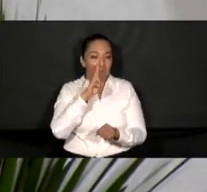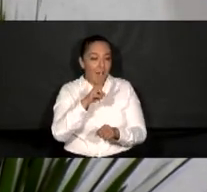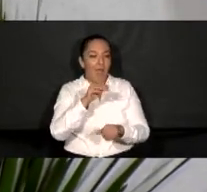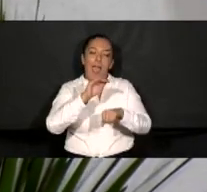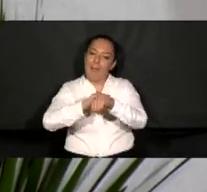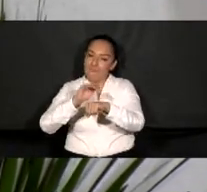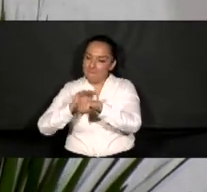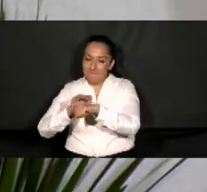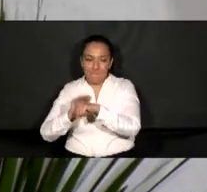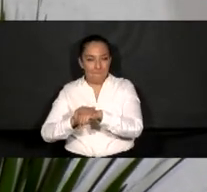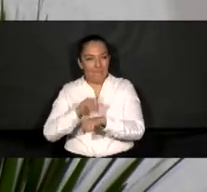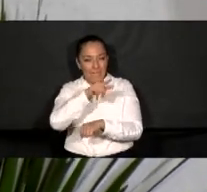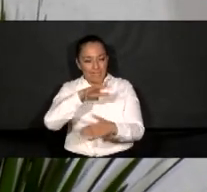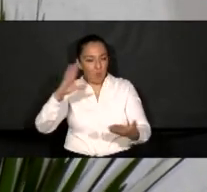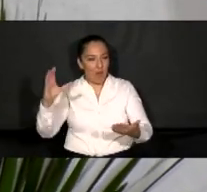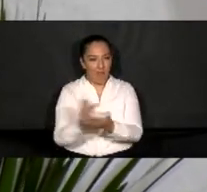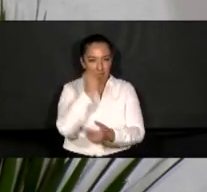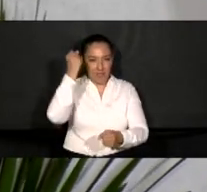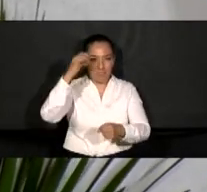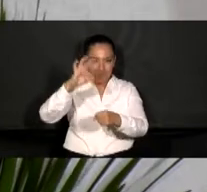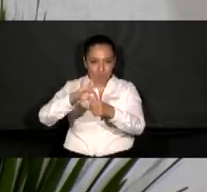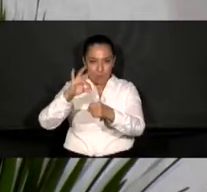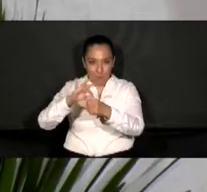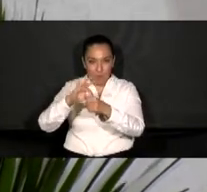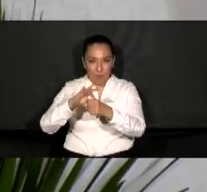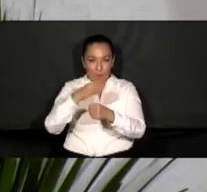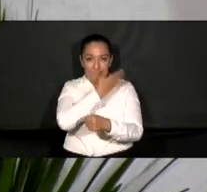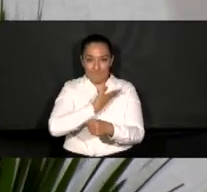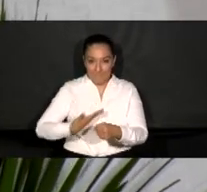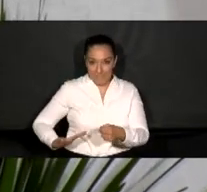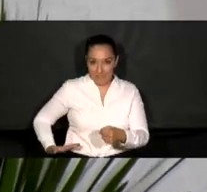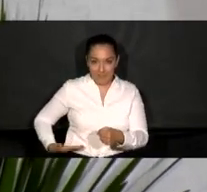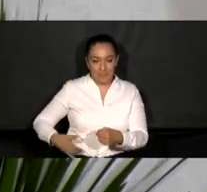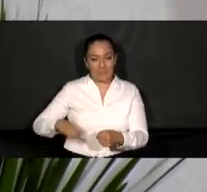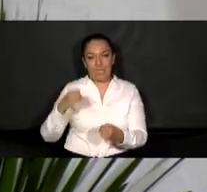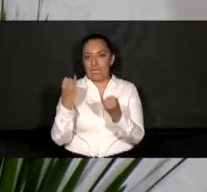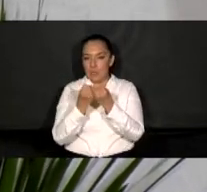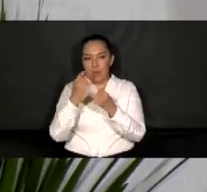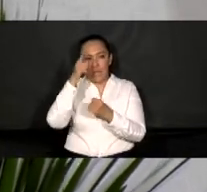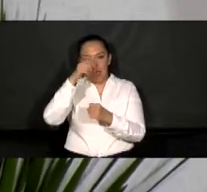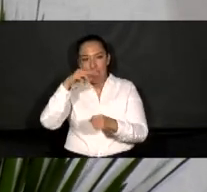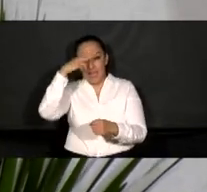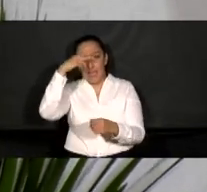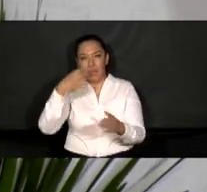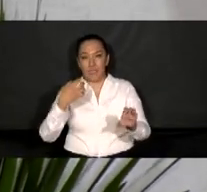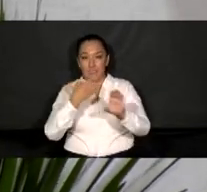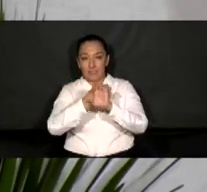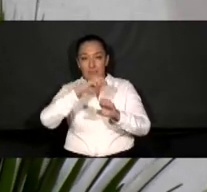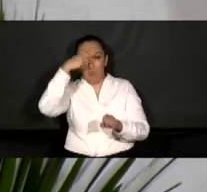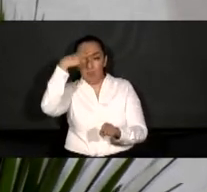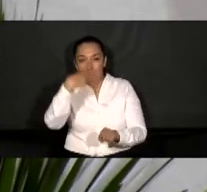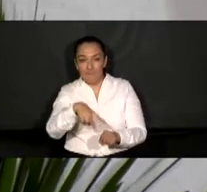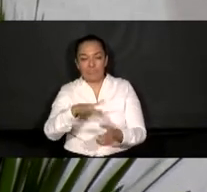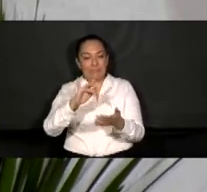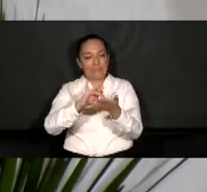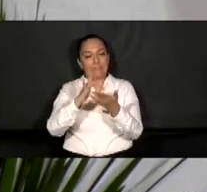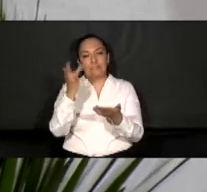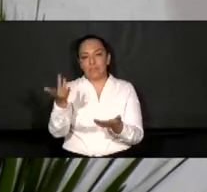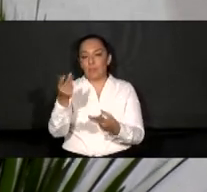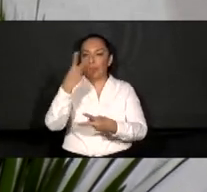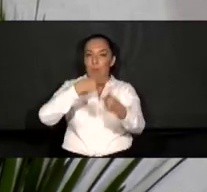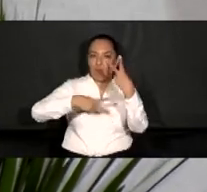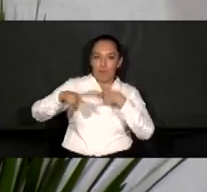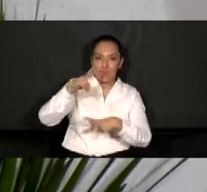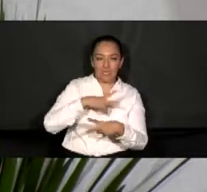Contreras, recién electa alcaldesa de Huixquilucan en el Estado de México. Gracias, Romy, por la vuelta. Y a mi querida amiga